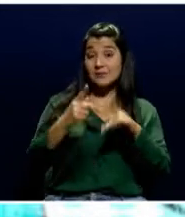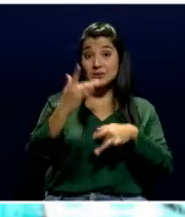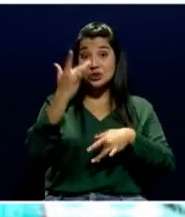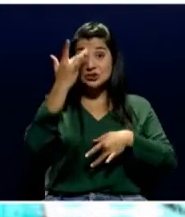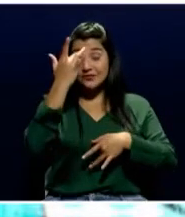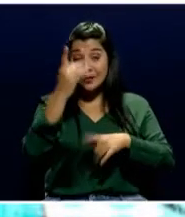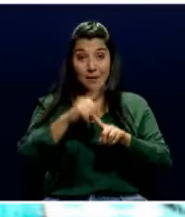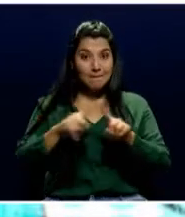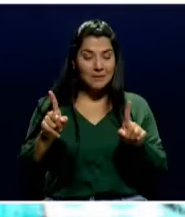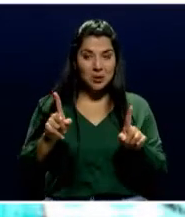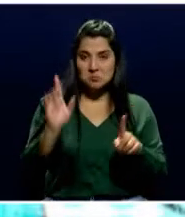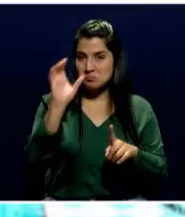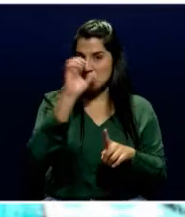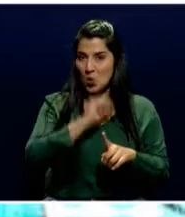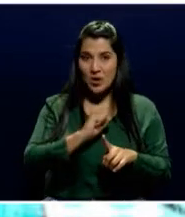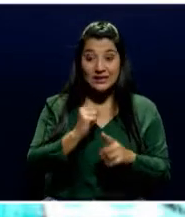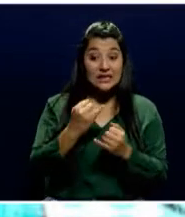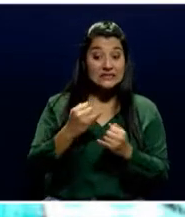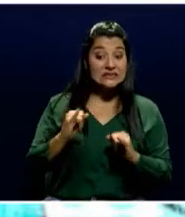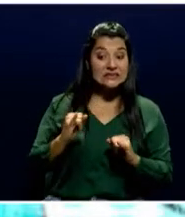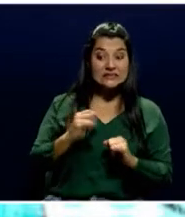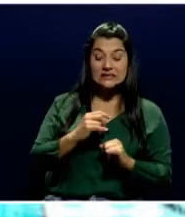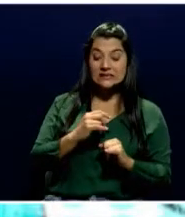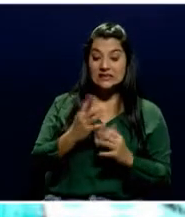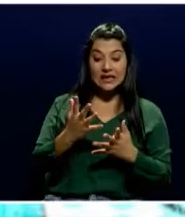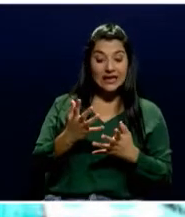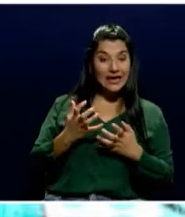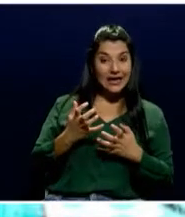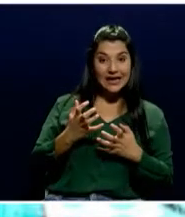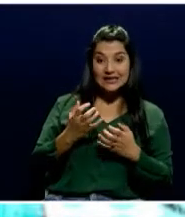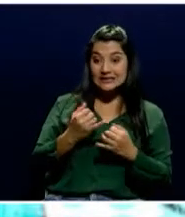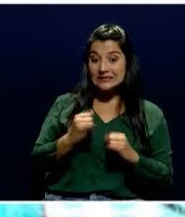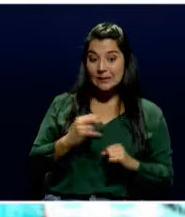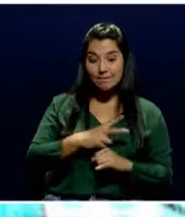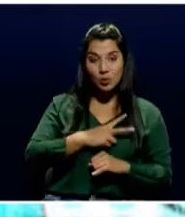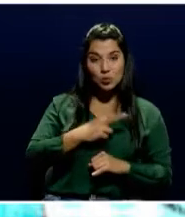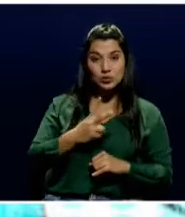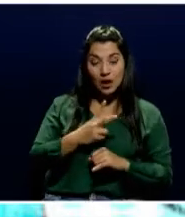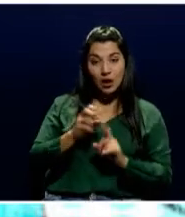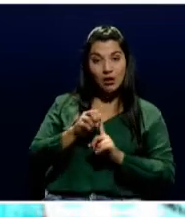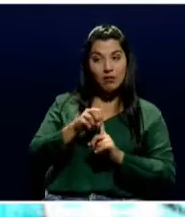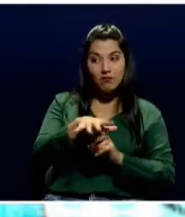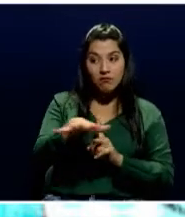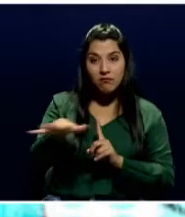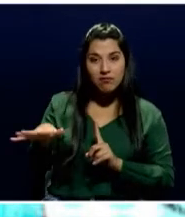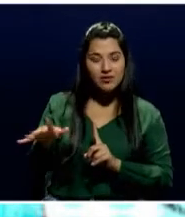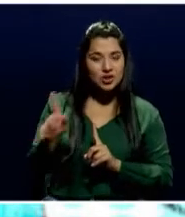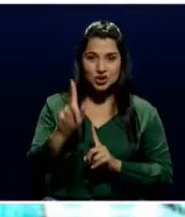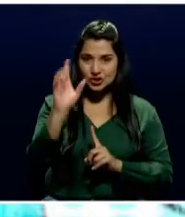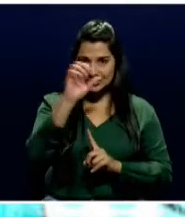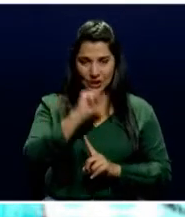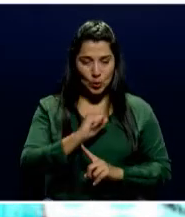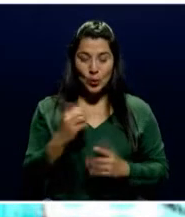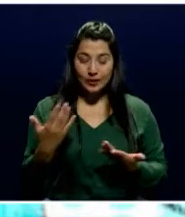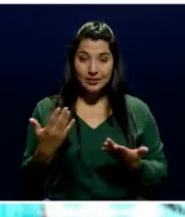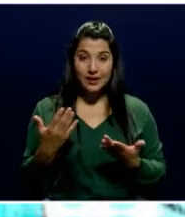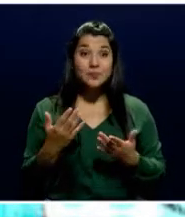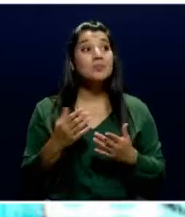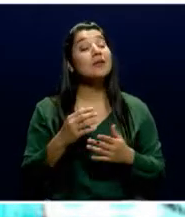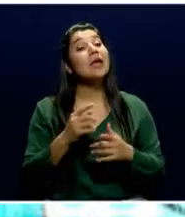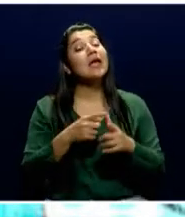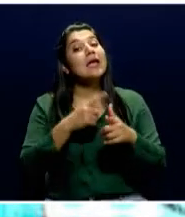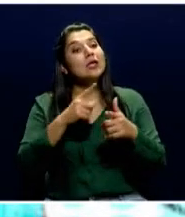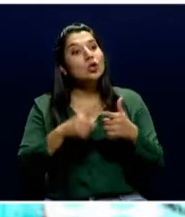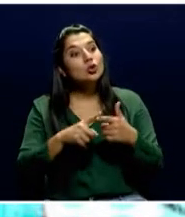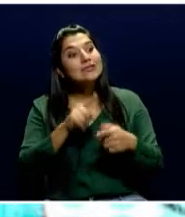de hacerlo, sin ser consciente en muchos casos de que está enfermo. Justamente plantea un reto adicional para